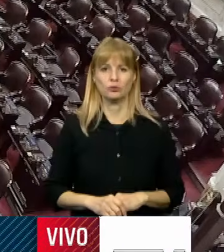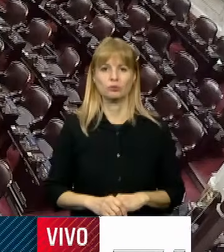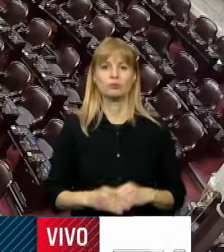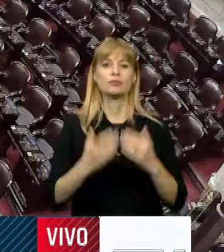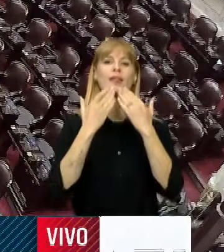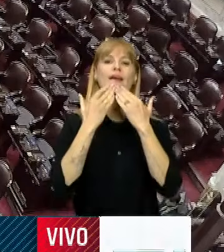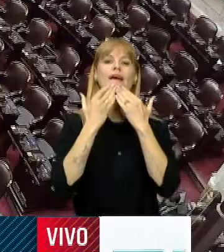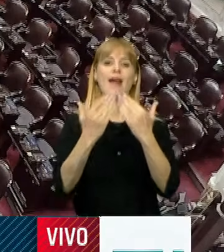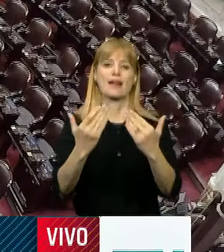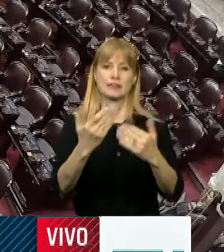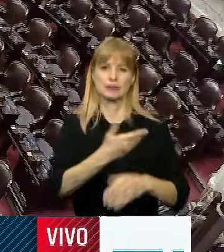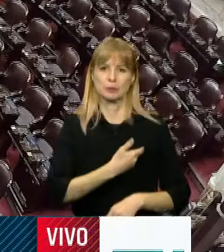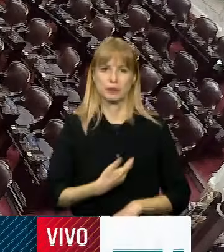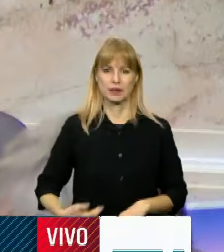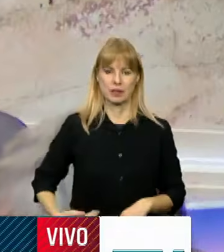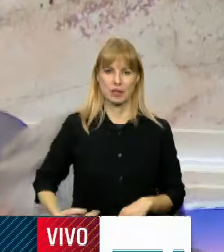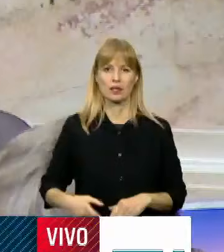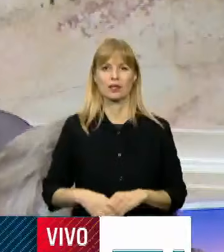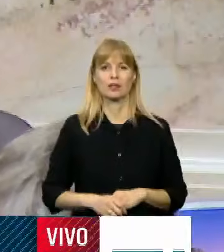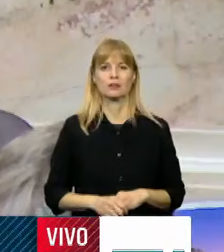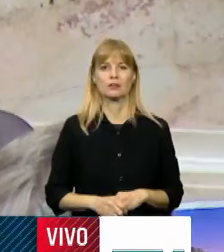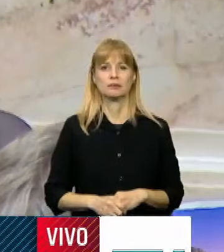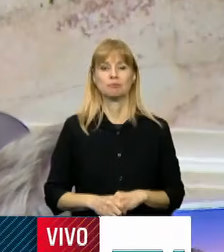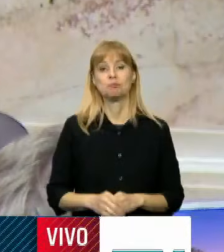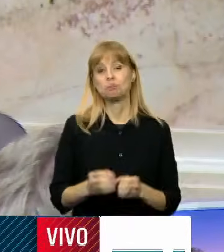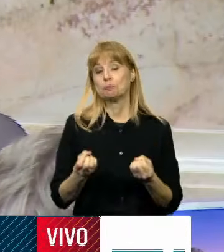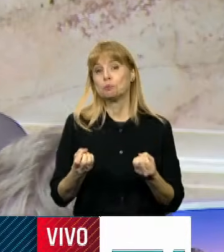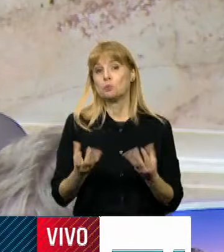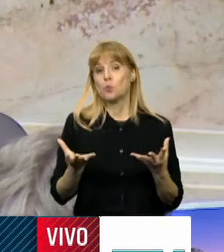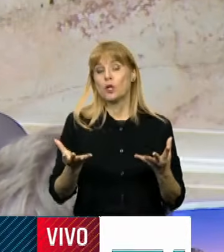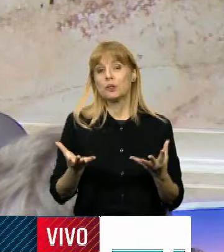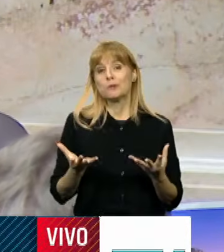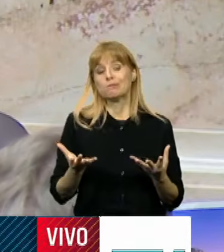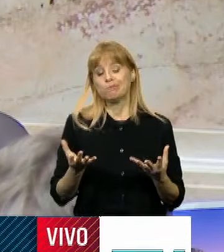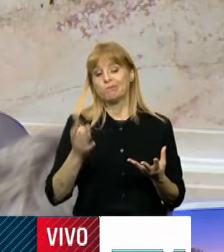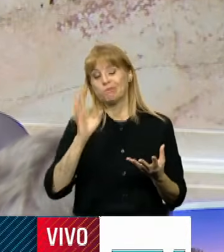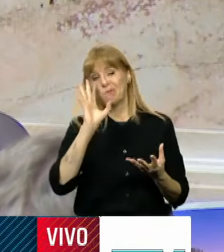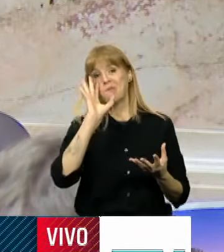Gracias, presidente. Bueno,